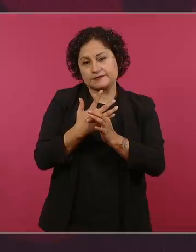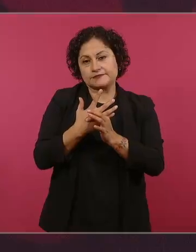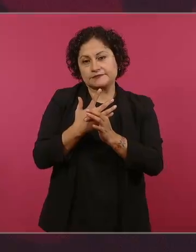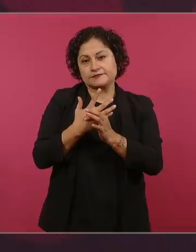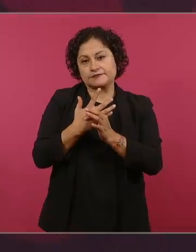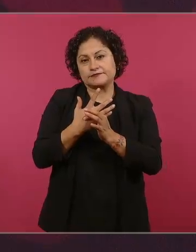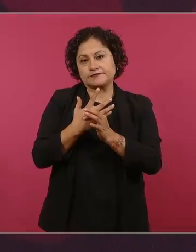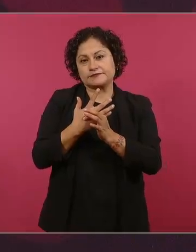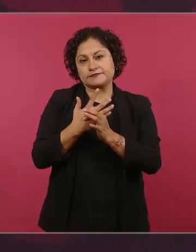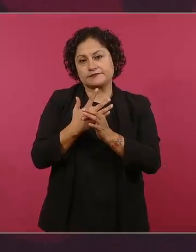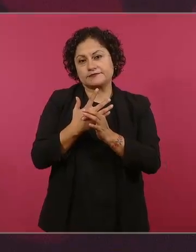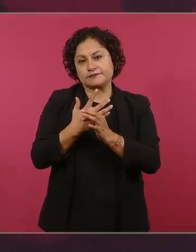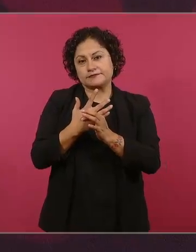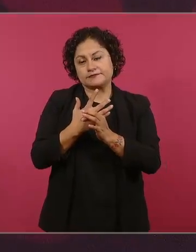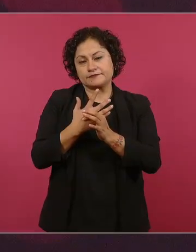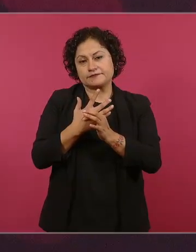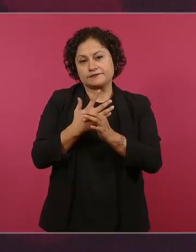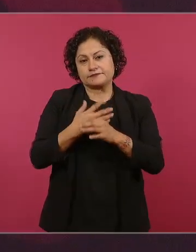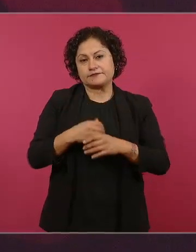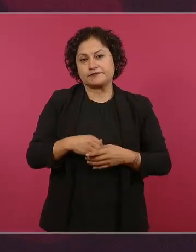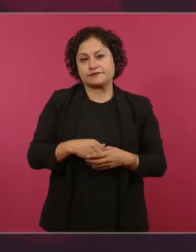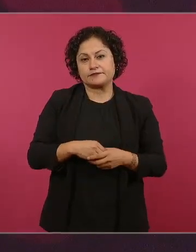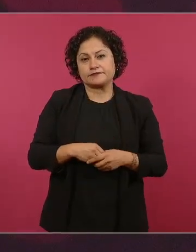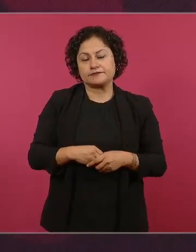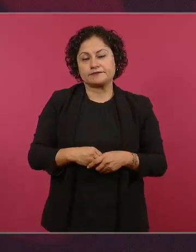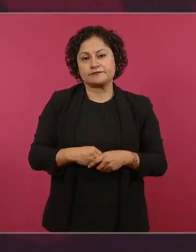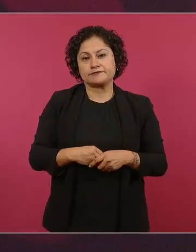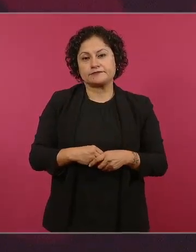que él no permite